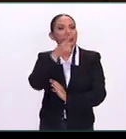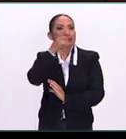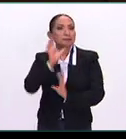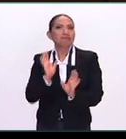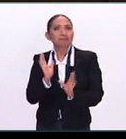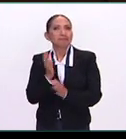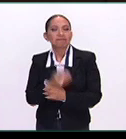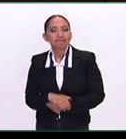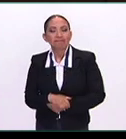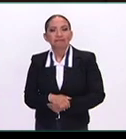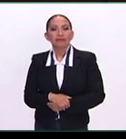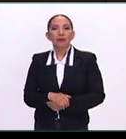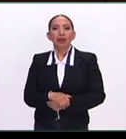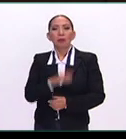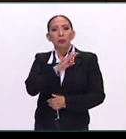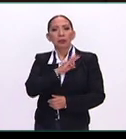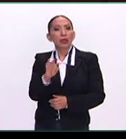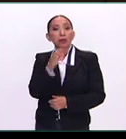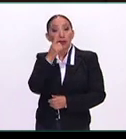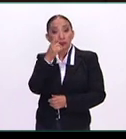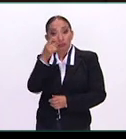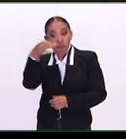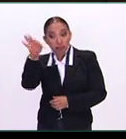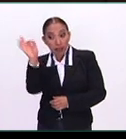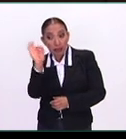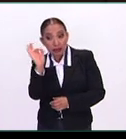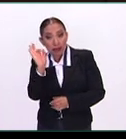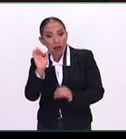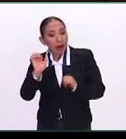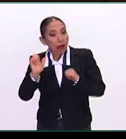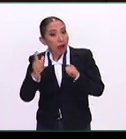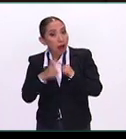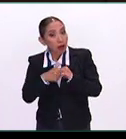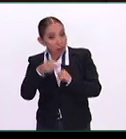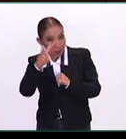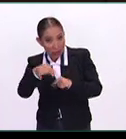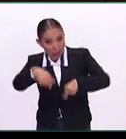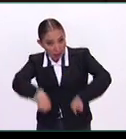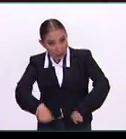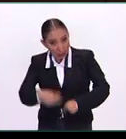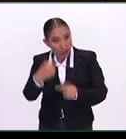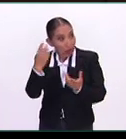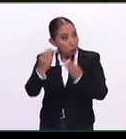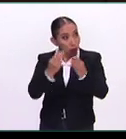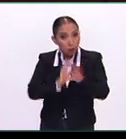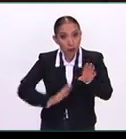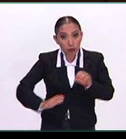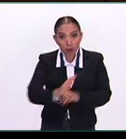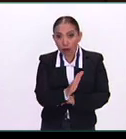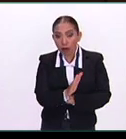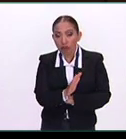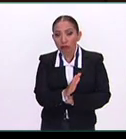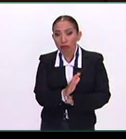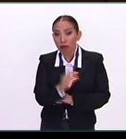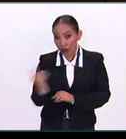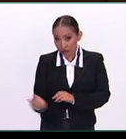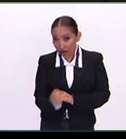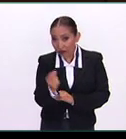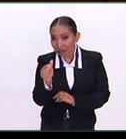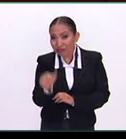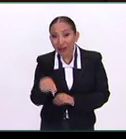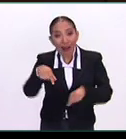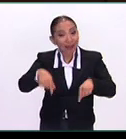dice, ¿podemos decir acaso algo verdadero en la tierra? No para